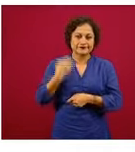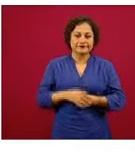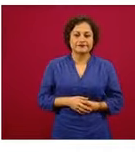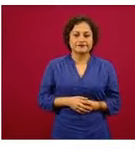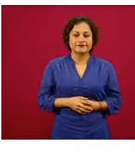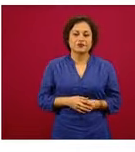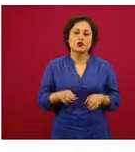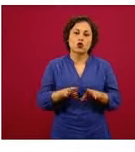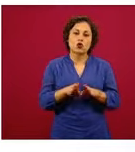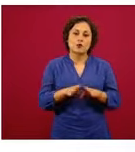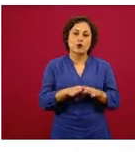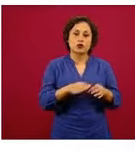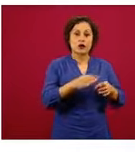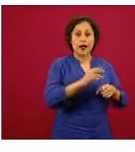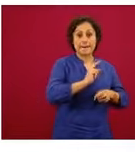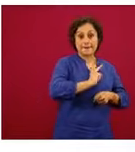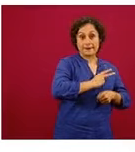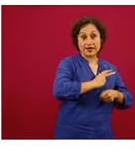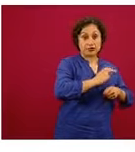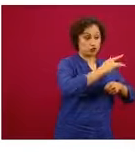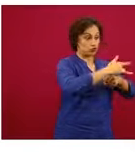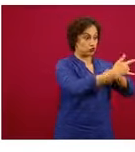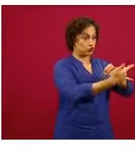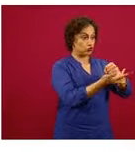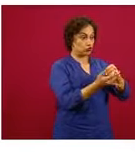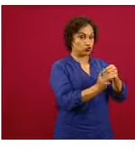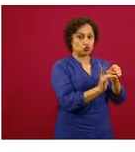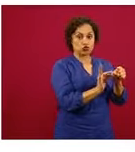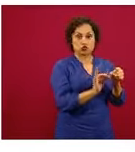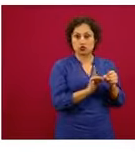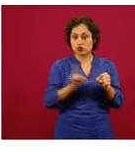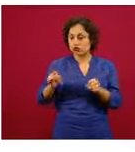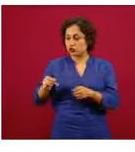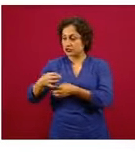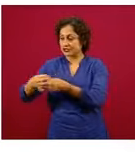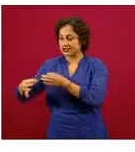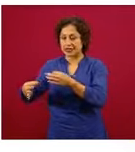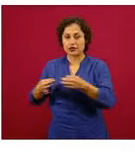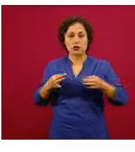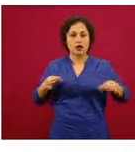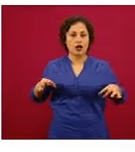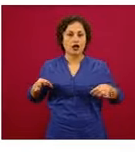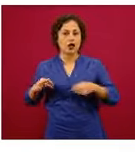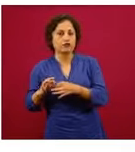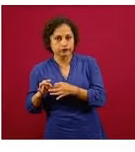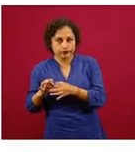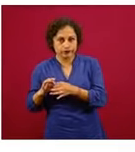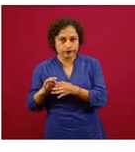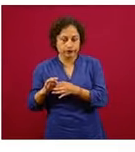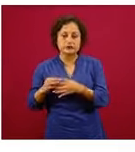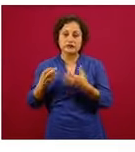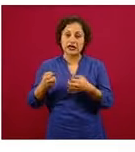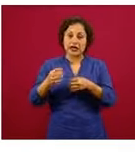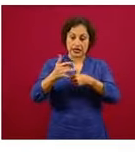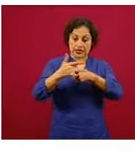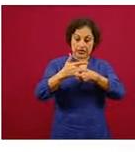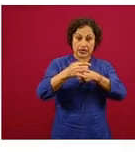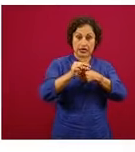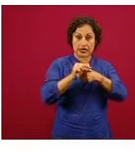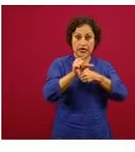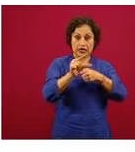la cerradura, ya habíamos dicho cuál es la llave, y la cerradura, curiosamente, es una enzima, la